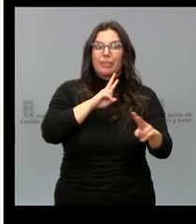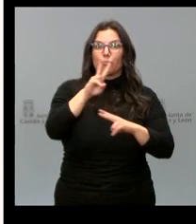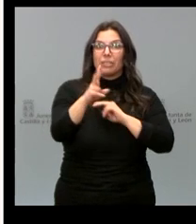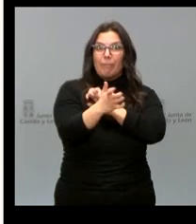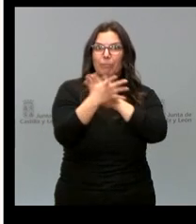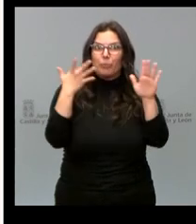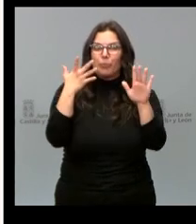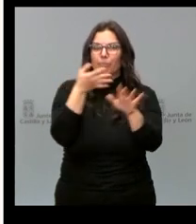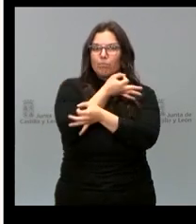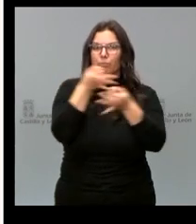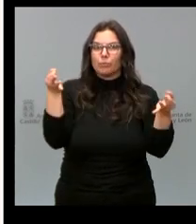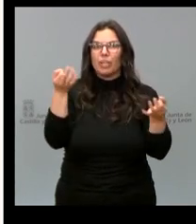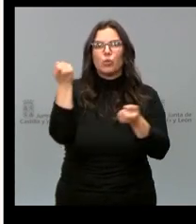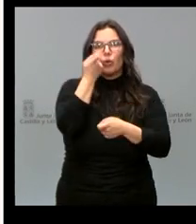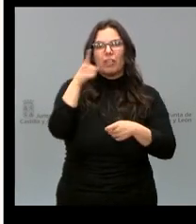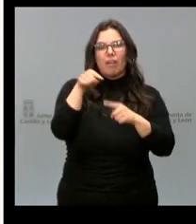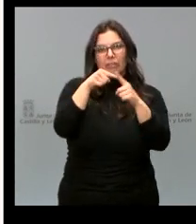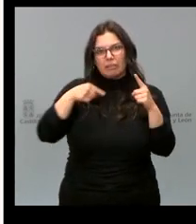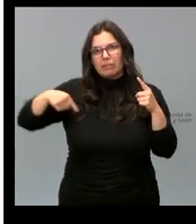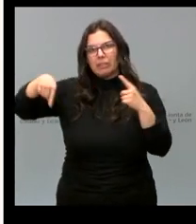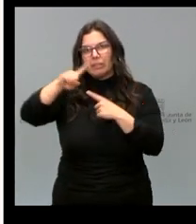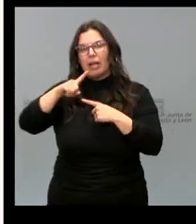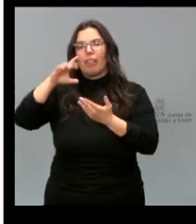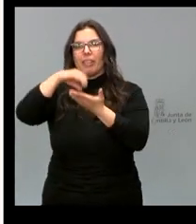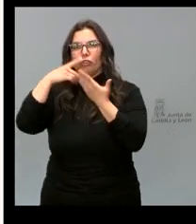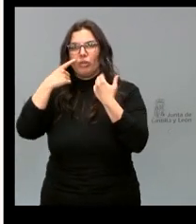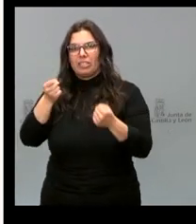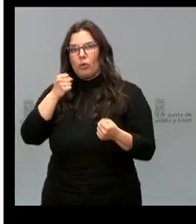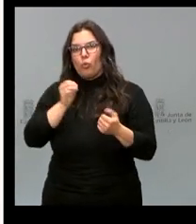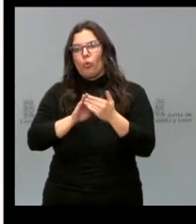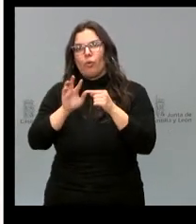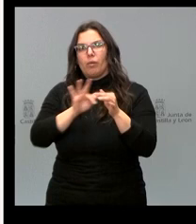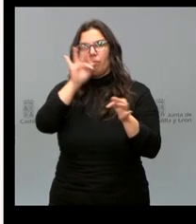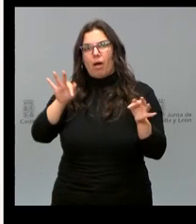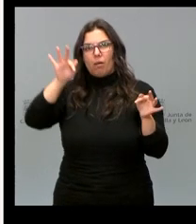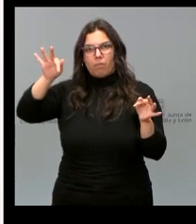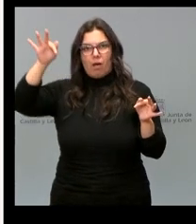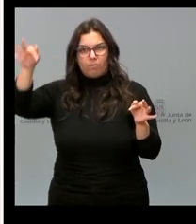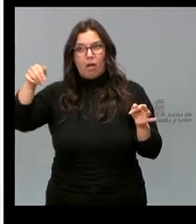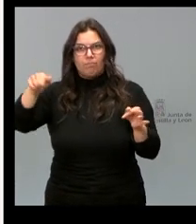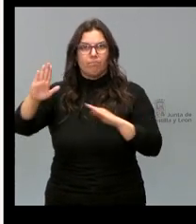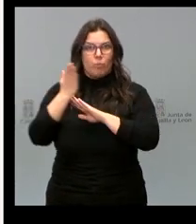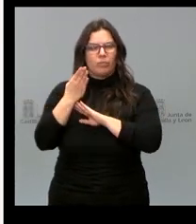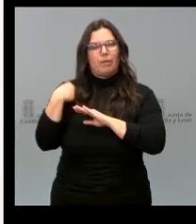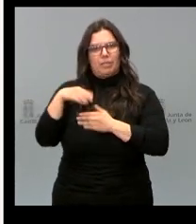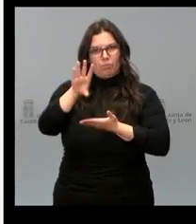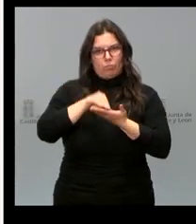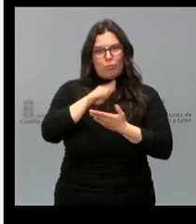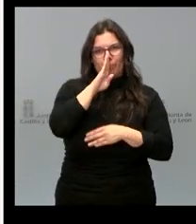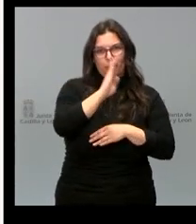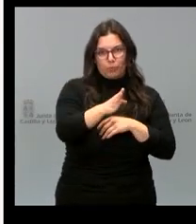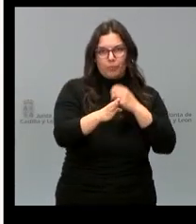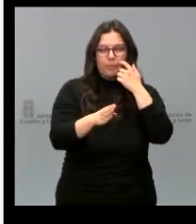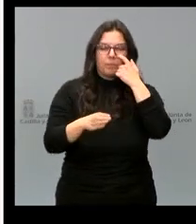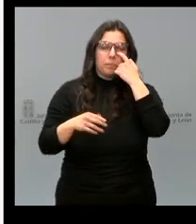sin necesidad de pasar por la atención primaria, que era una de las cuestiones que se planteaban. Con nuevos